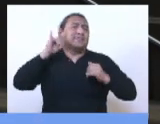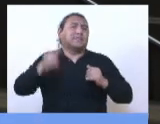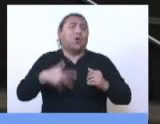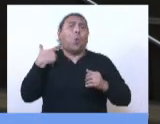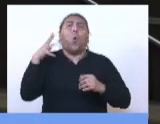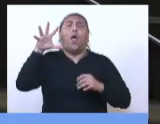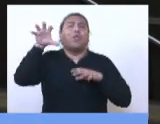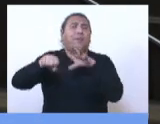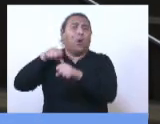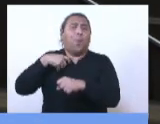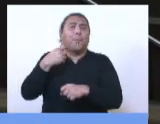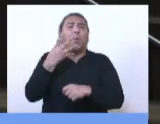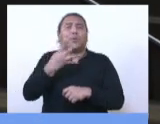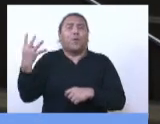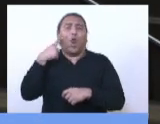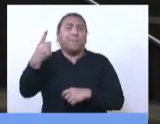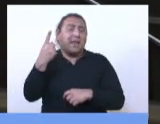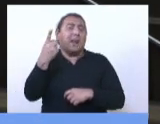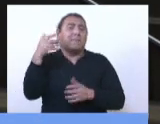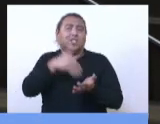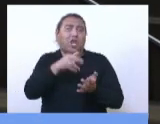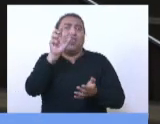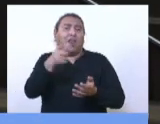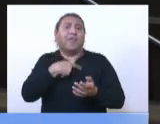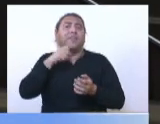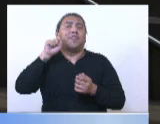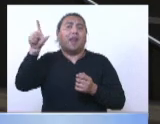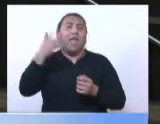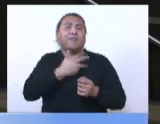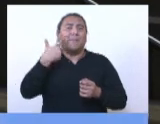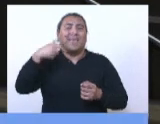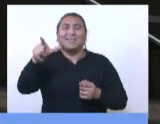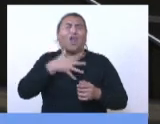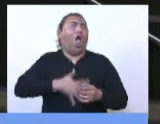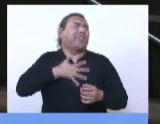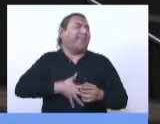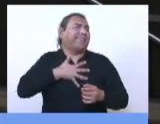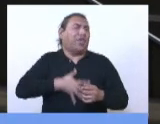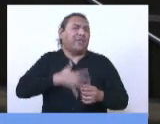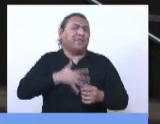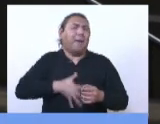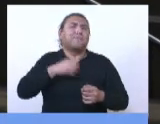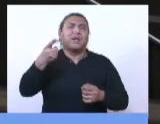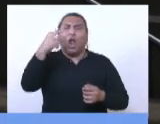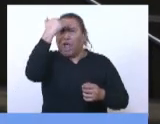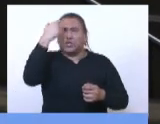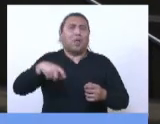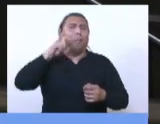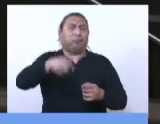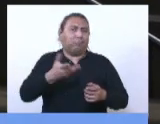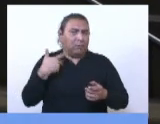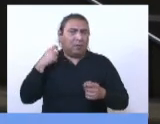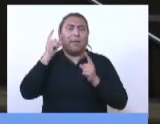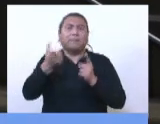44 mil millones de dólares del fondo me está listo la gente contenta re contenta porque violaron la constitución para eso tampoco